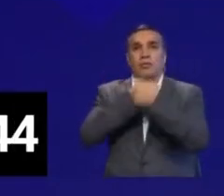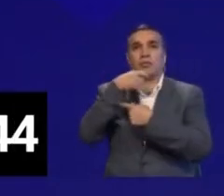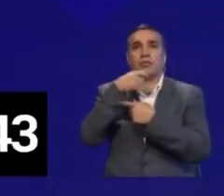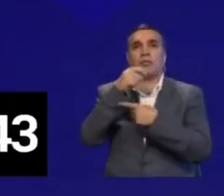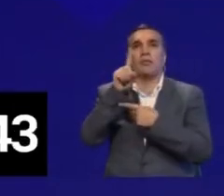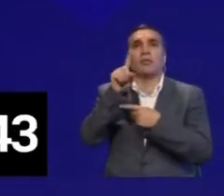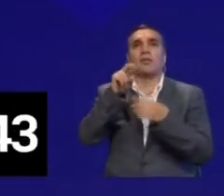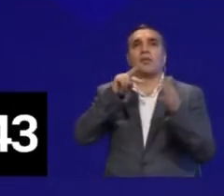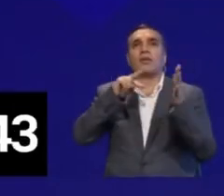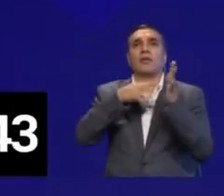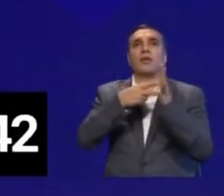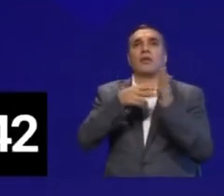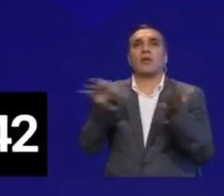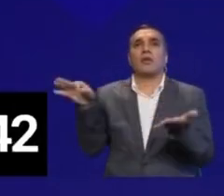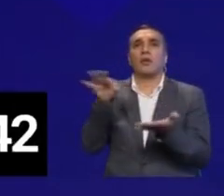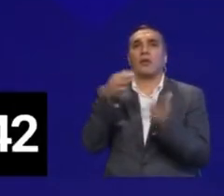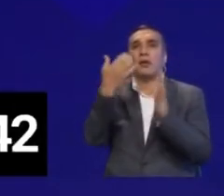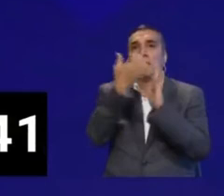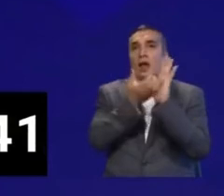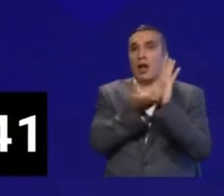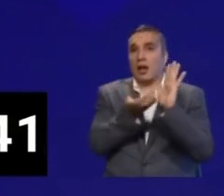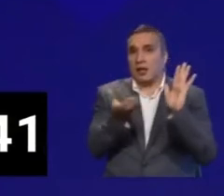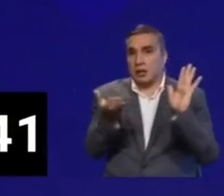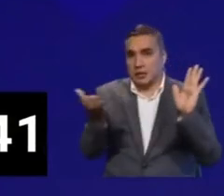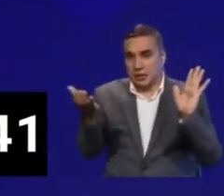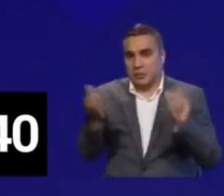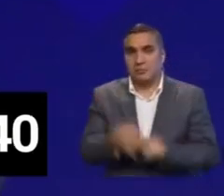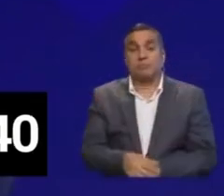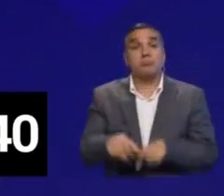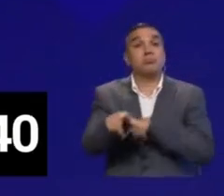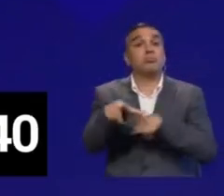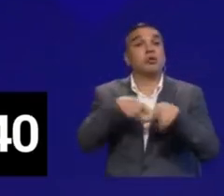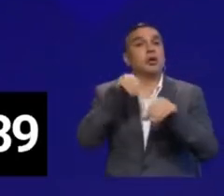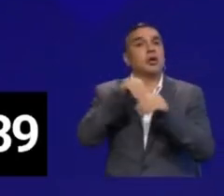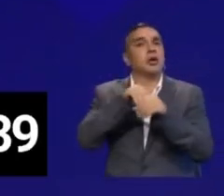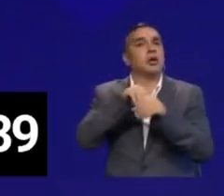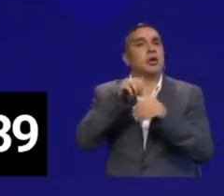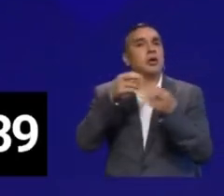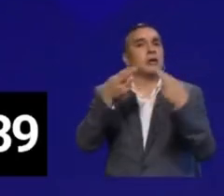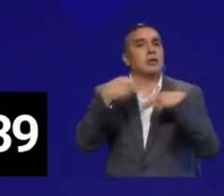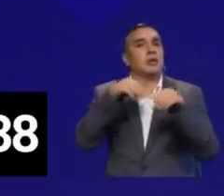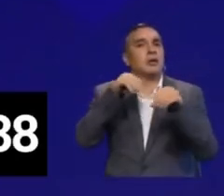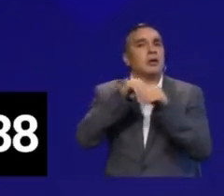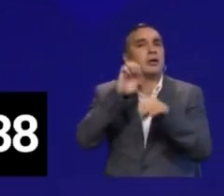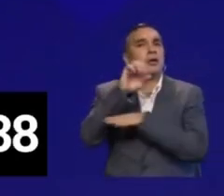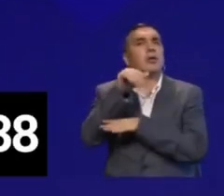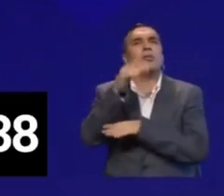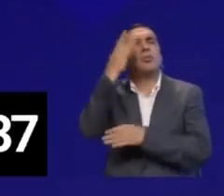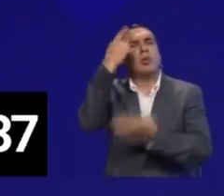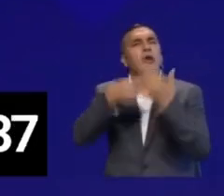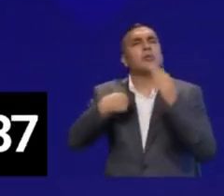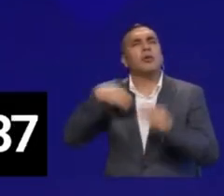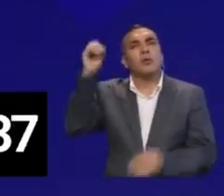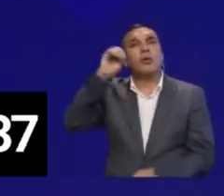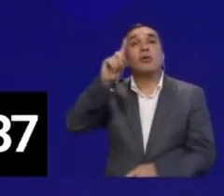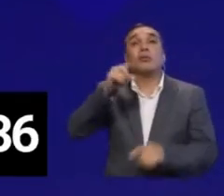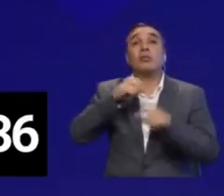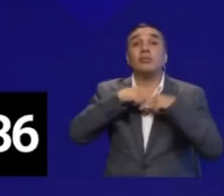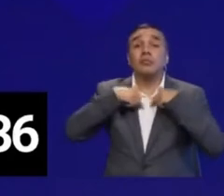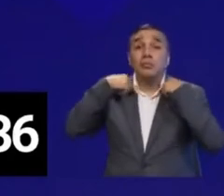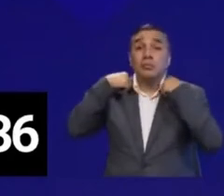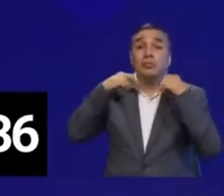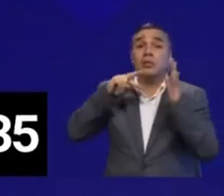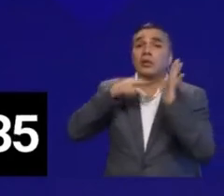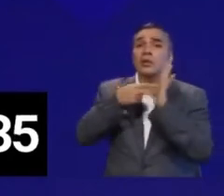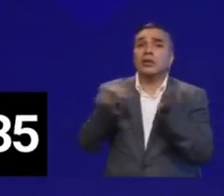son representantes de los artesanos, sí, de los sectores de este país. Quiero llegar a esto porque incluso los collares que tengo